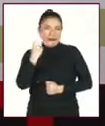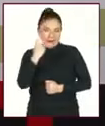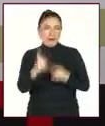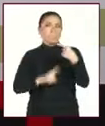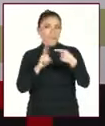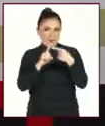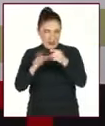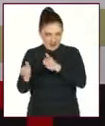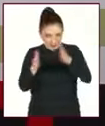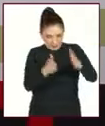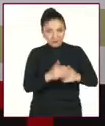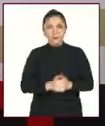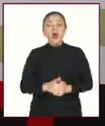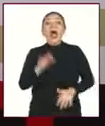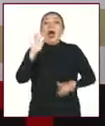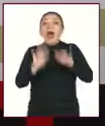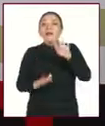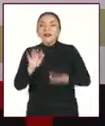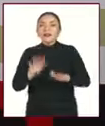parte. Muchas veces